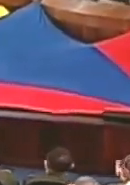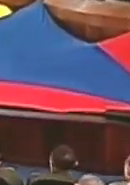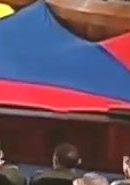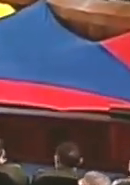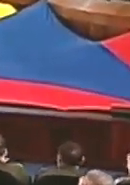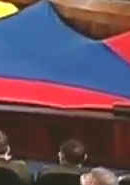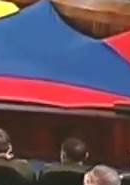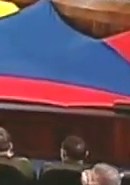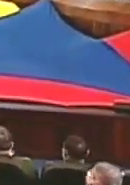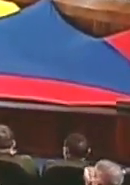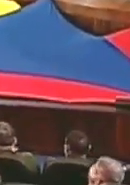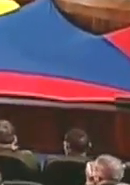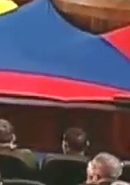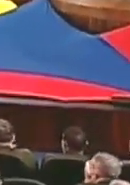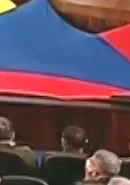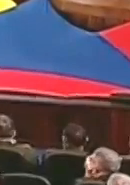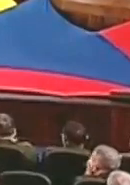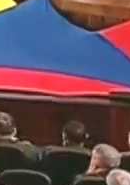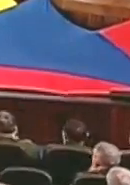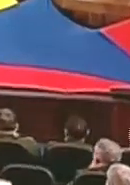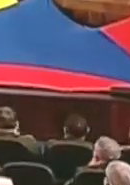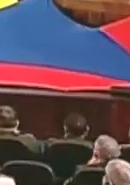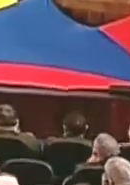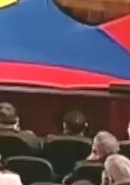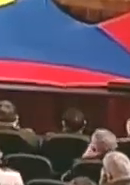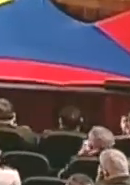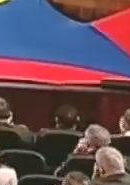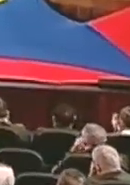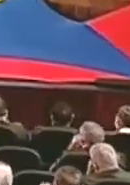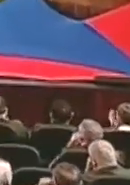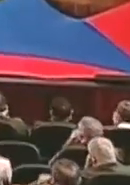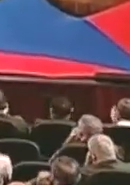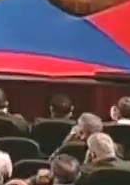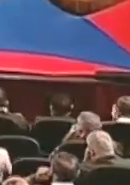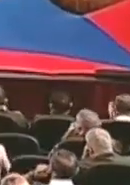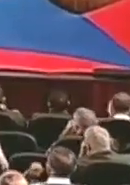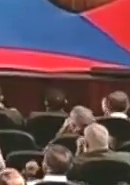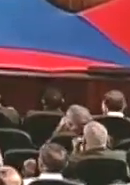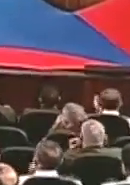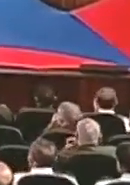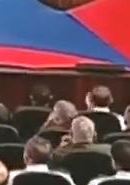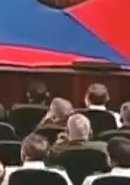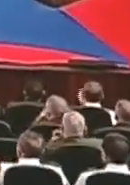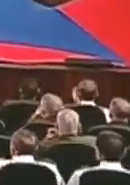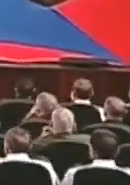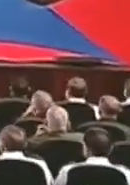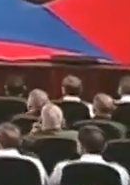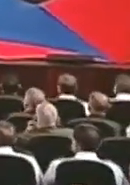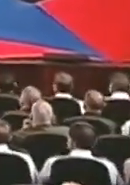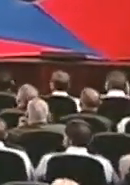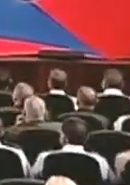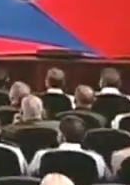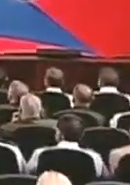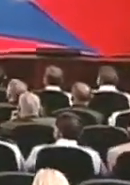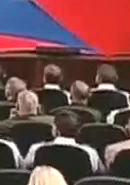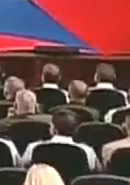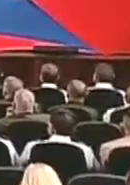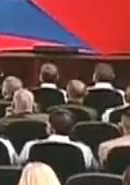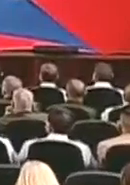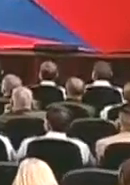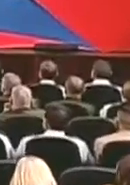Muy buenas tardes a todas y todos. Señor Presidente, sea bienvenido a este